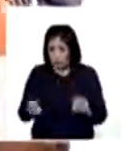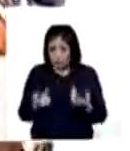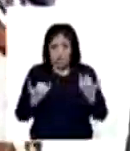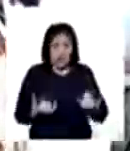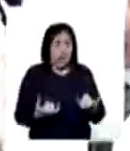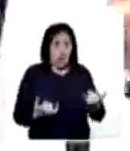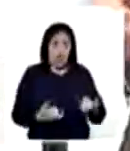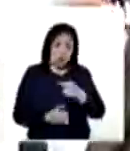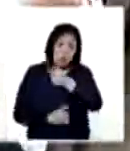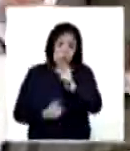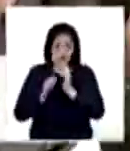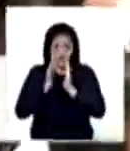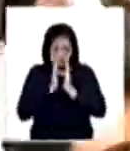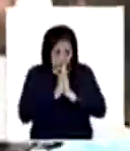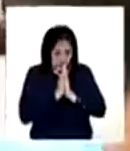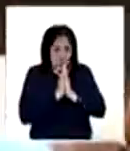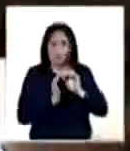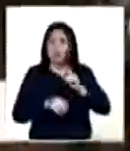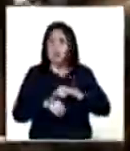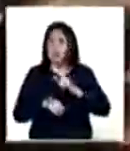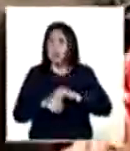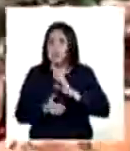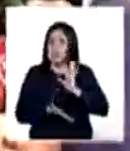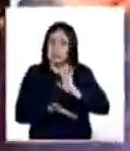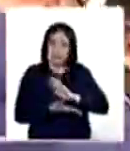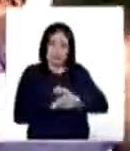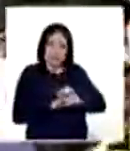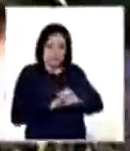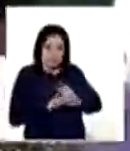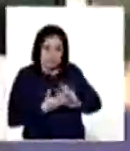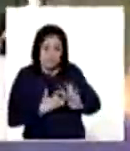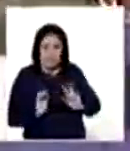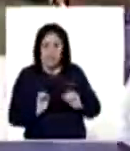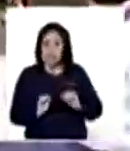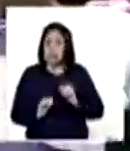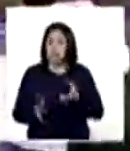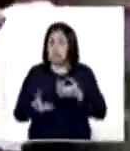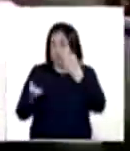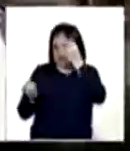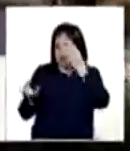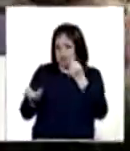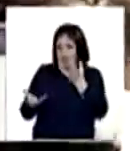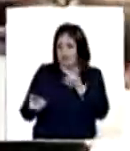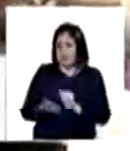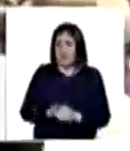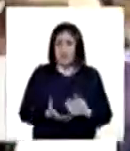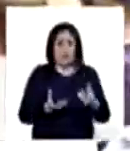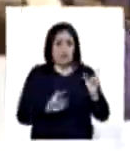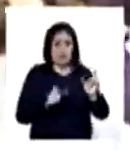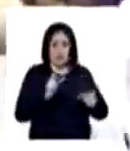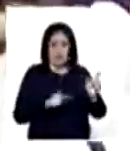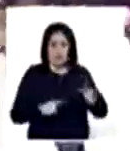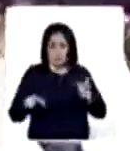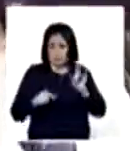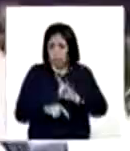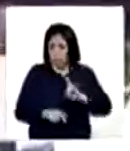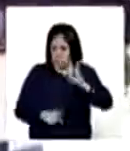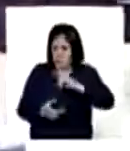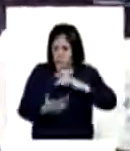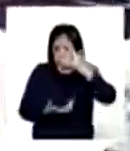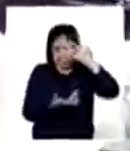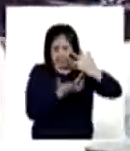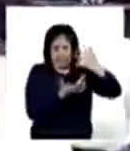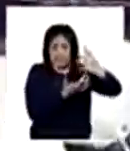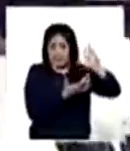plena homilía, un momento bastante sagrado, pero informarles también que muchas personas utilizando la tecnología